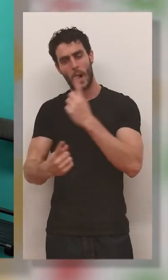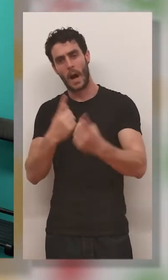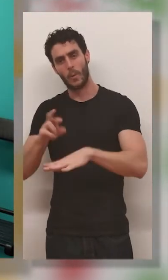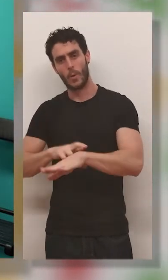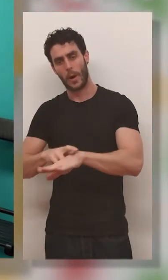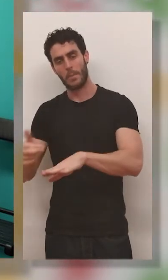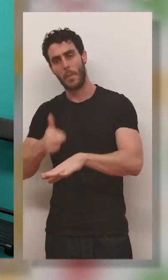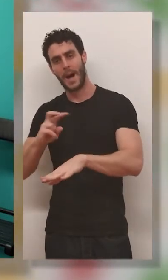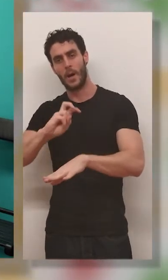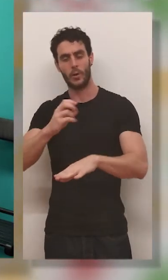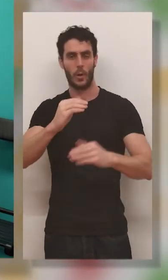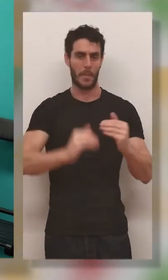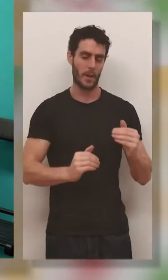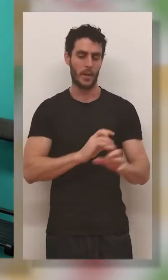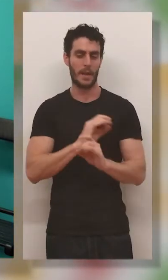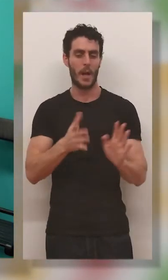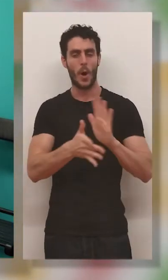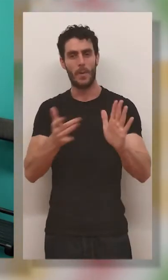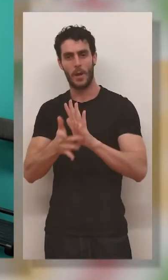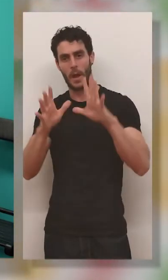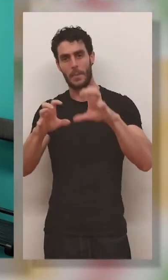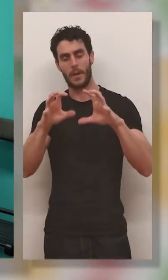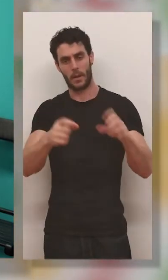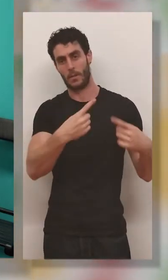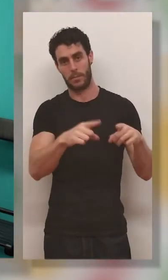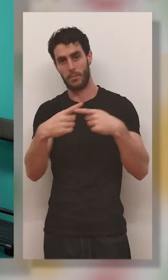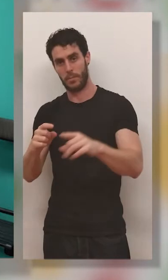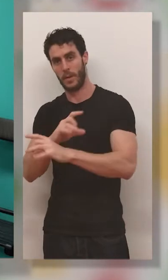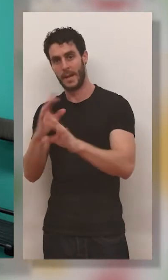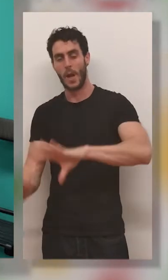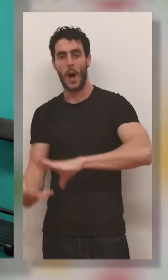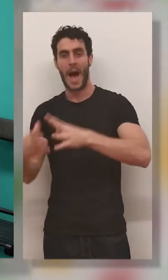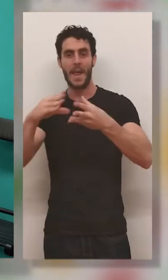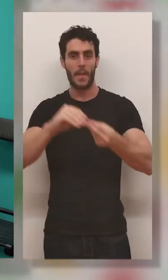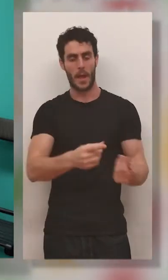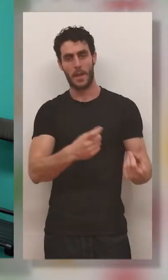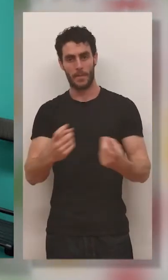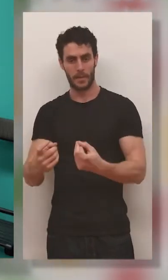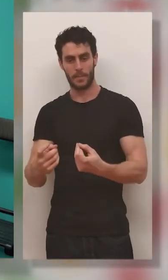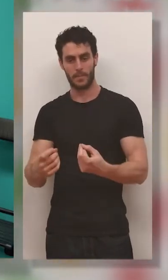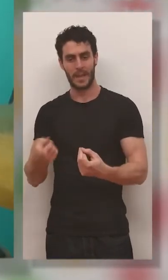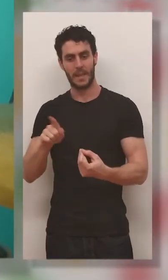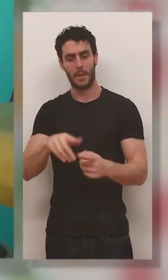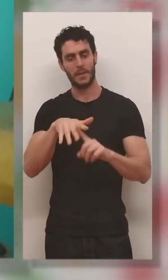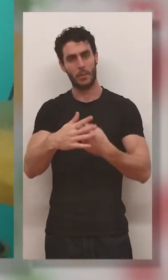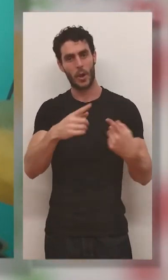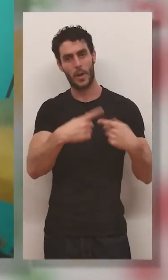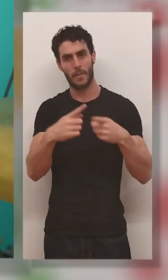ritmos y unas velocidades de aprendizaje, entonces tienes que ir adaptando un poco las clases y adaptándote tú también a cada momento.